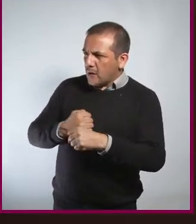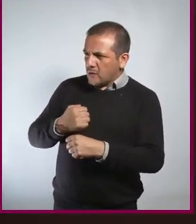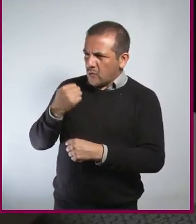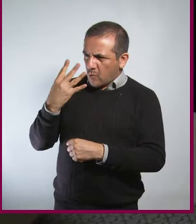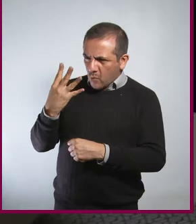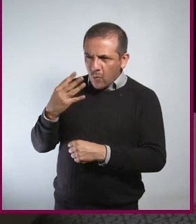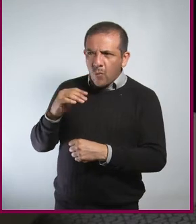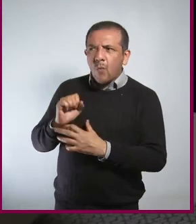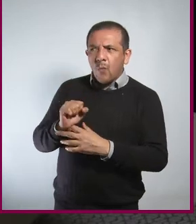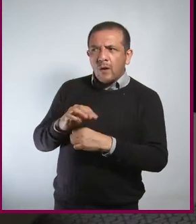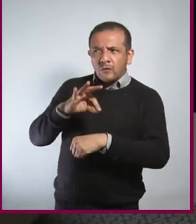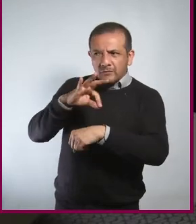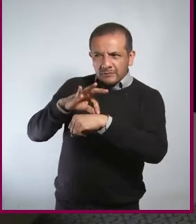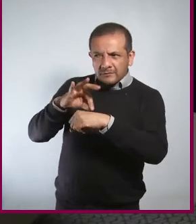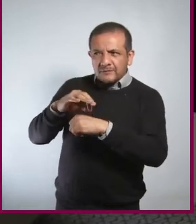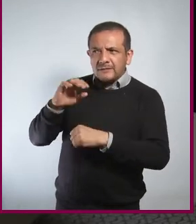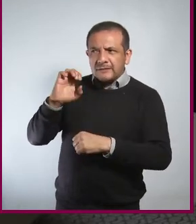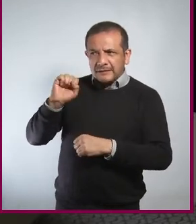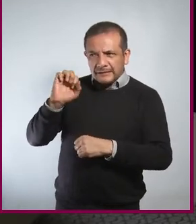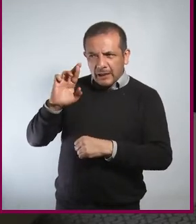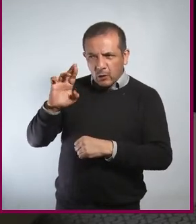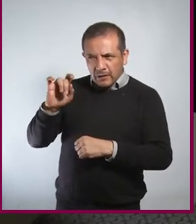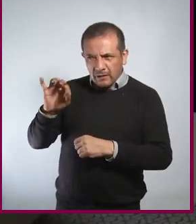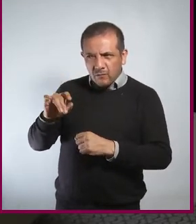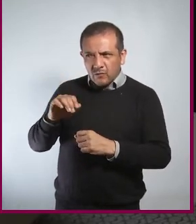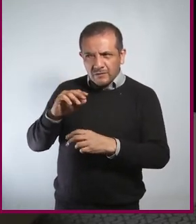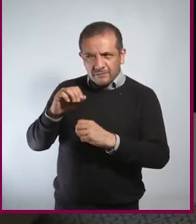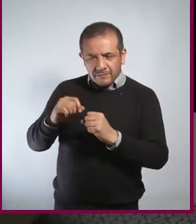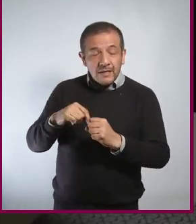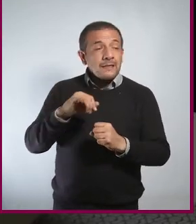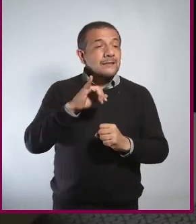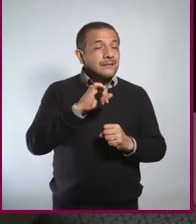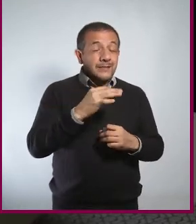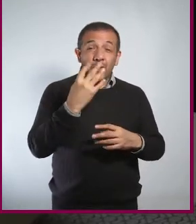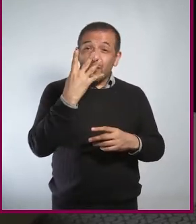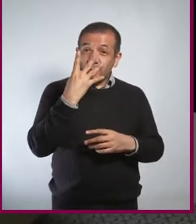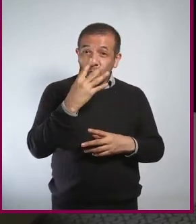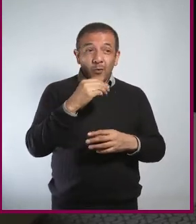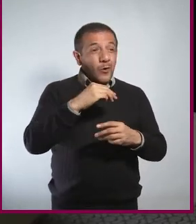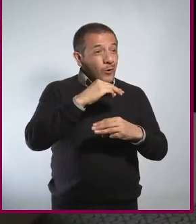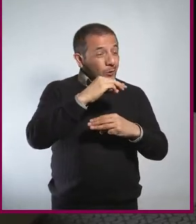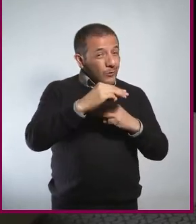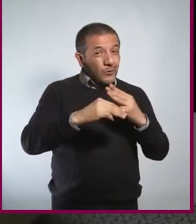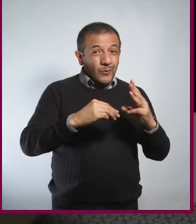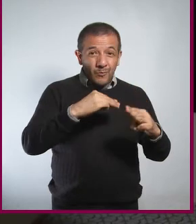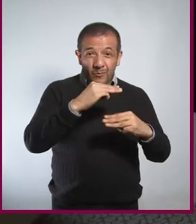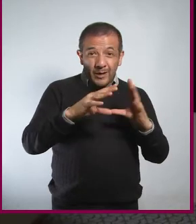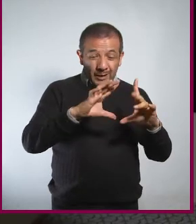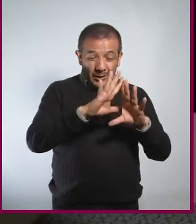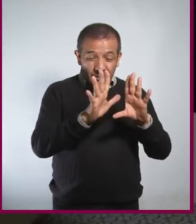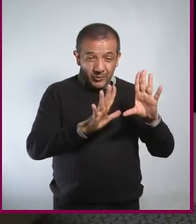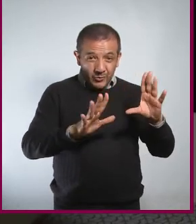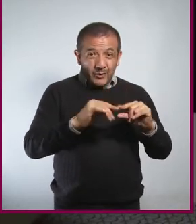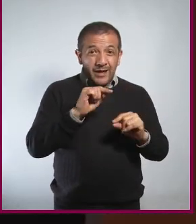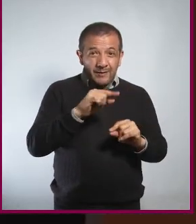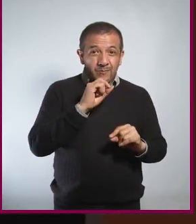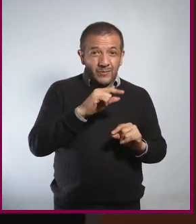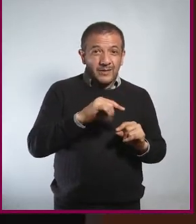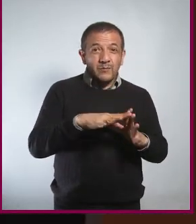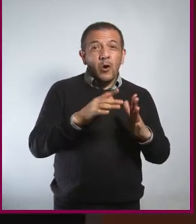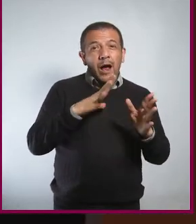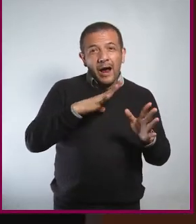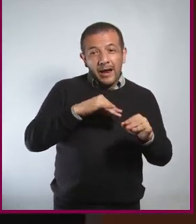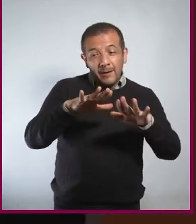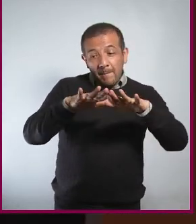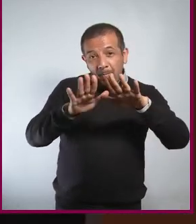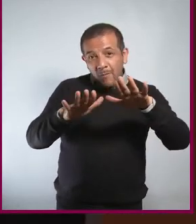serotipos? Todos los serotipos están circulando prácticamente al mismo tiempo en casi todas las zonas costeras. Esto